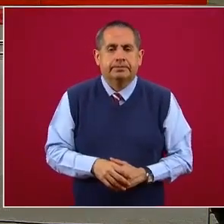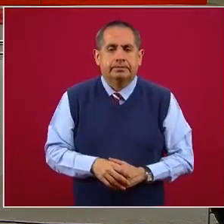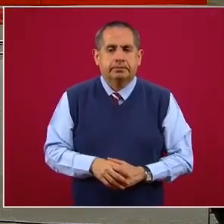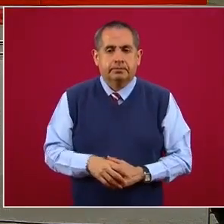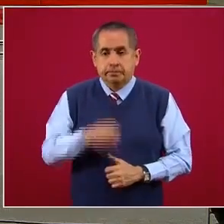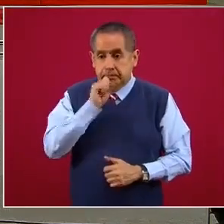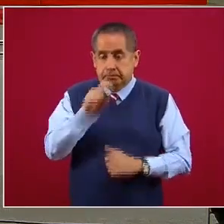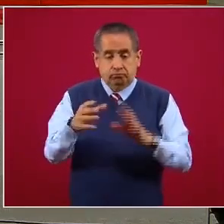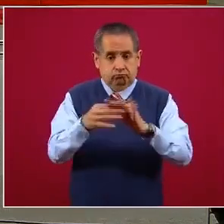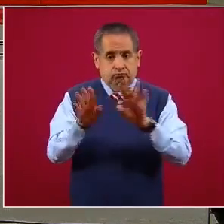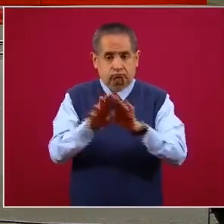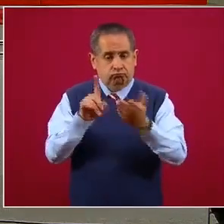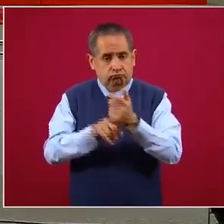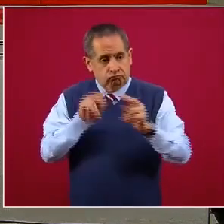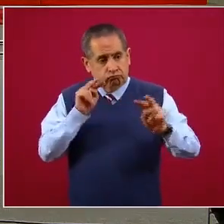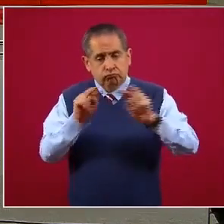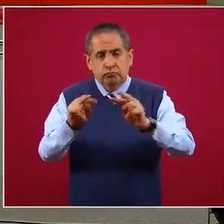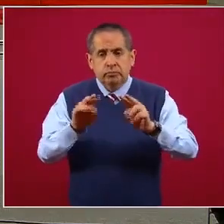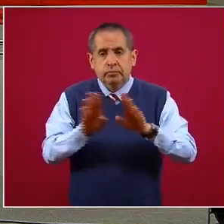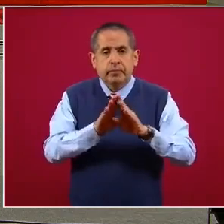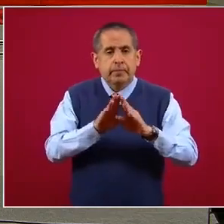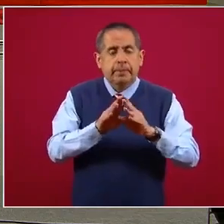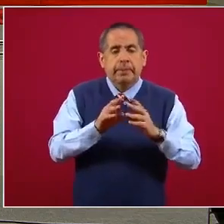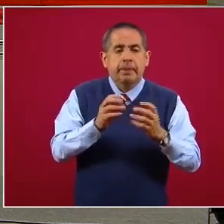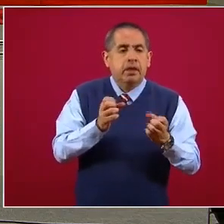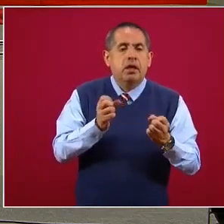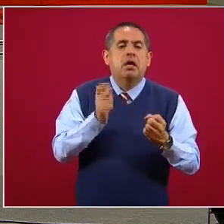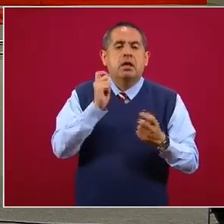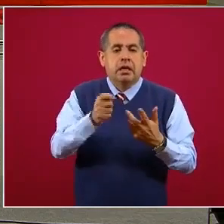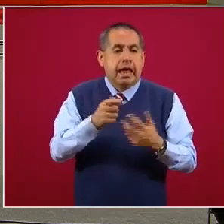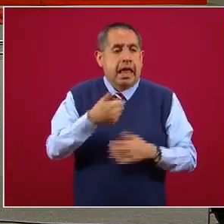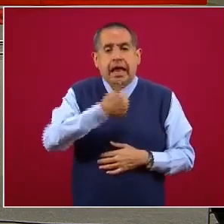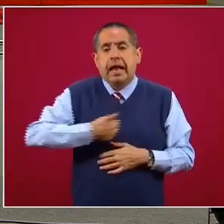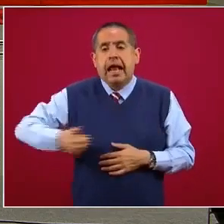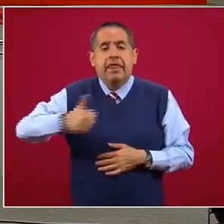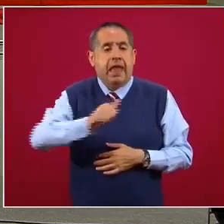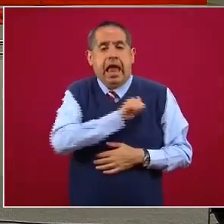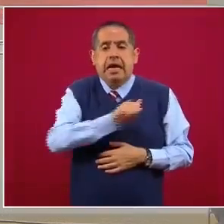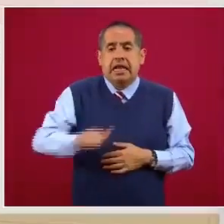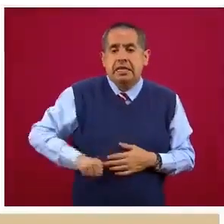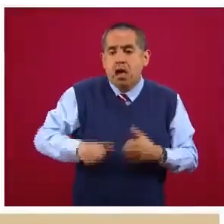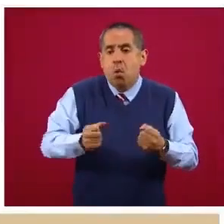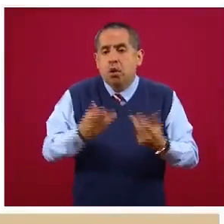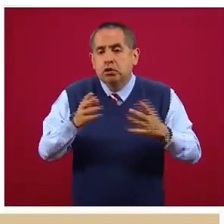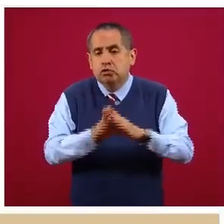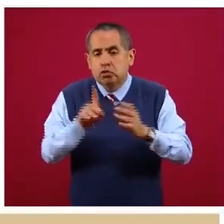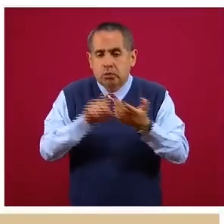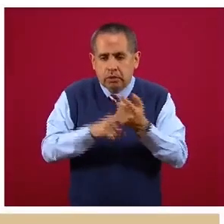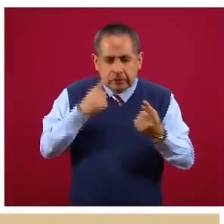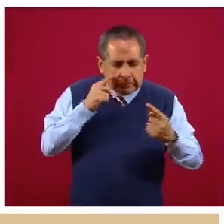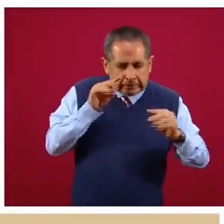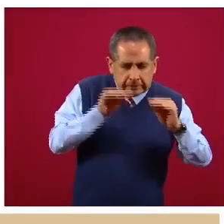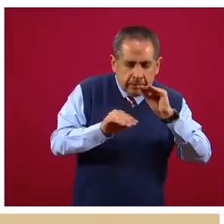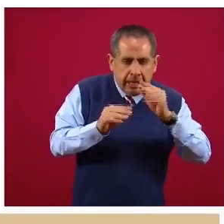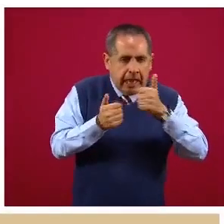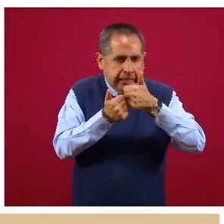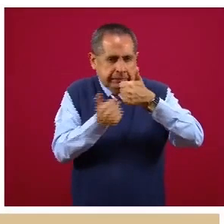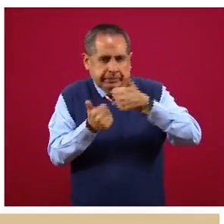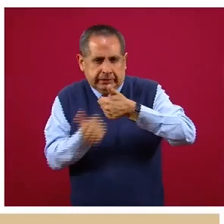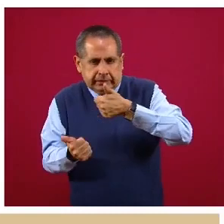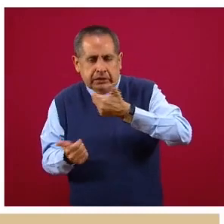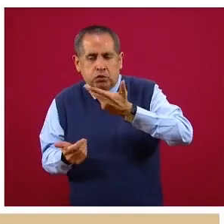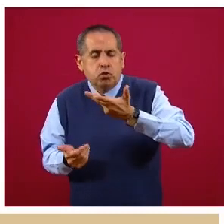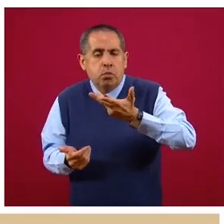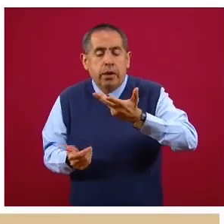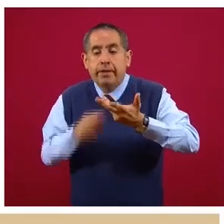aquí tenemos un enfoque de las curvas epidémicas por alcaldía, precisamente para tener esta desagregación. También